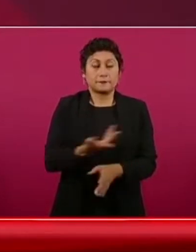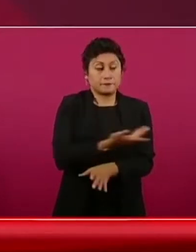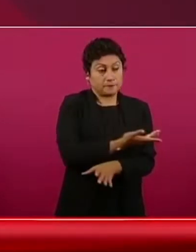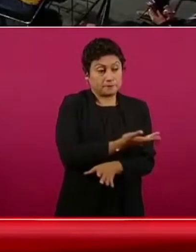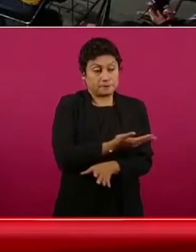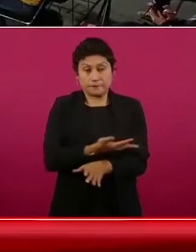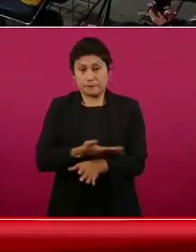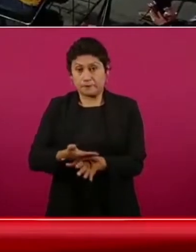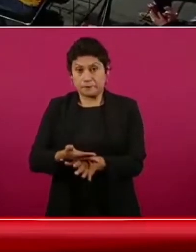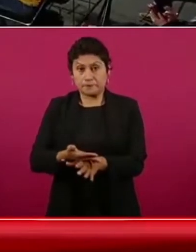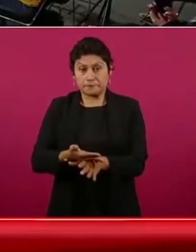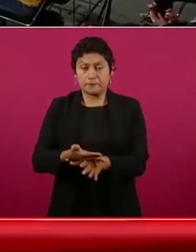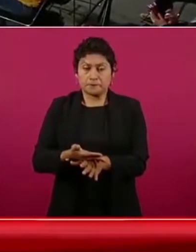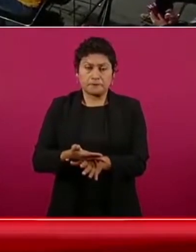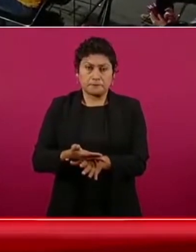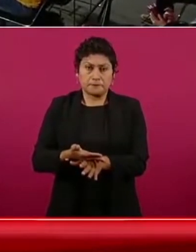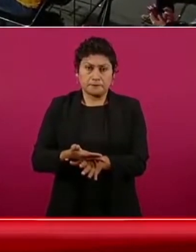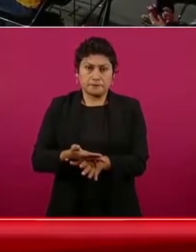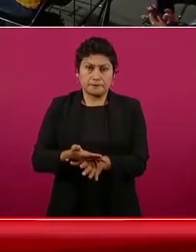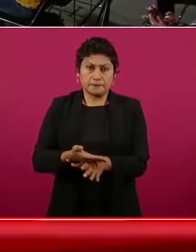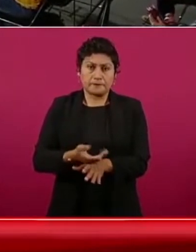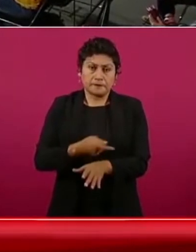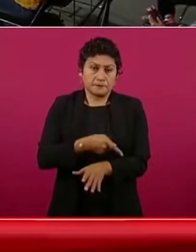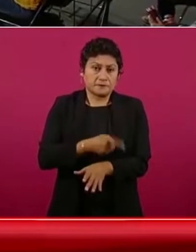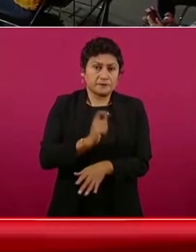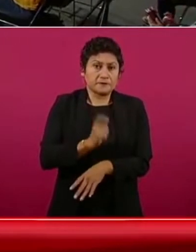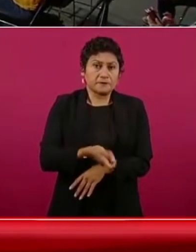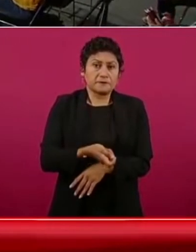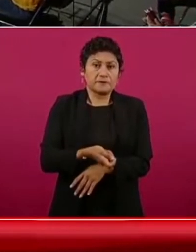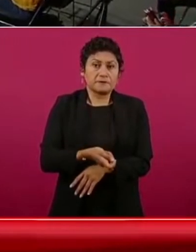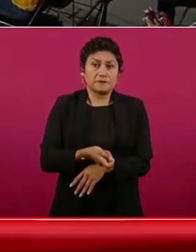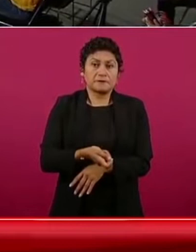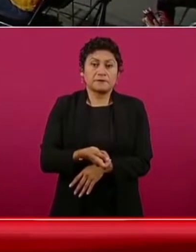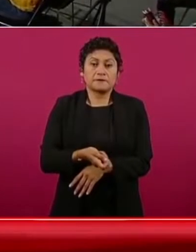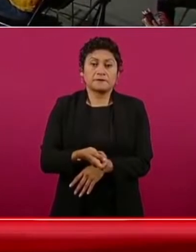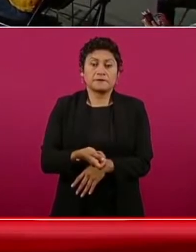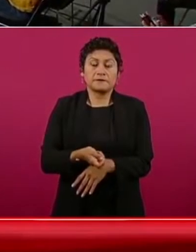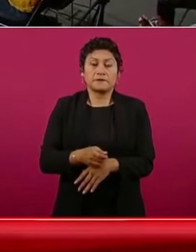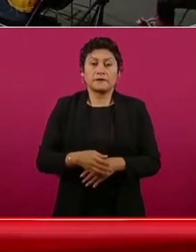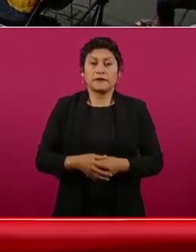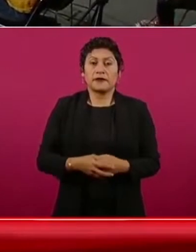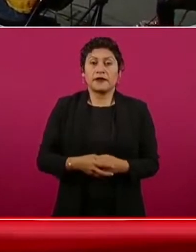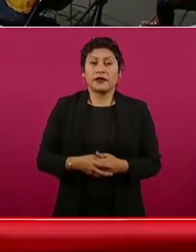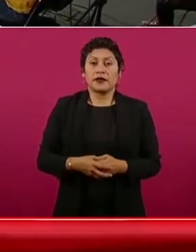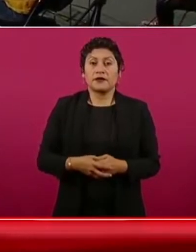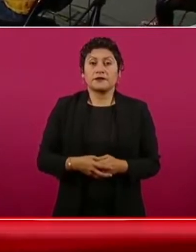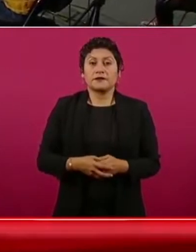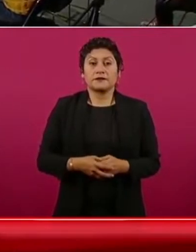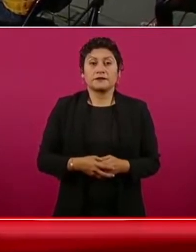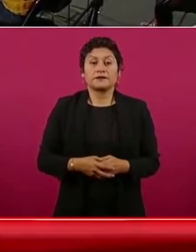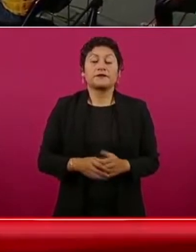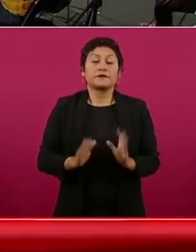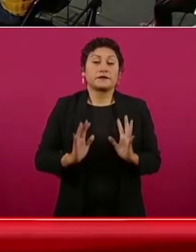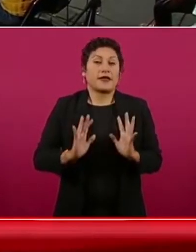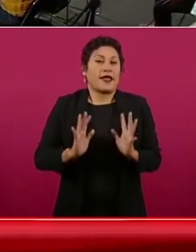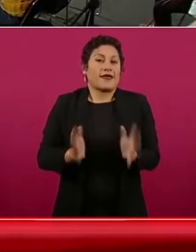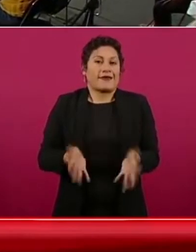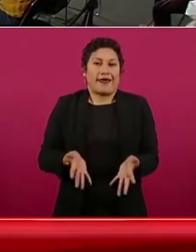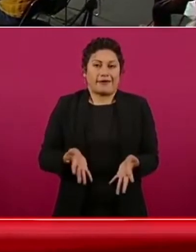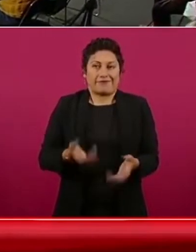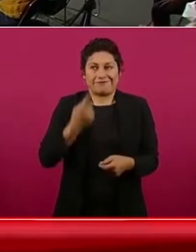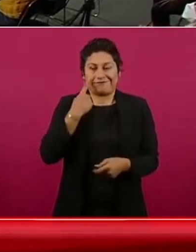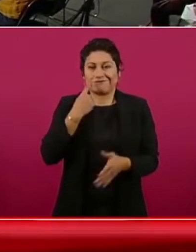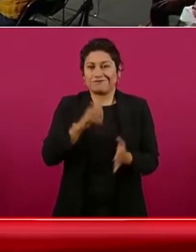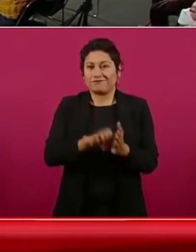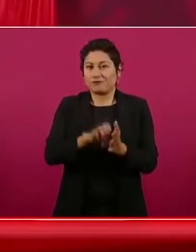desde hace algún tiempo el que se elevara a rango constitucional